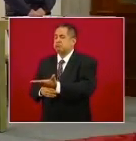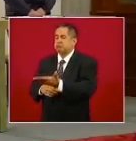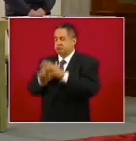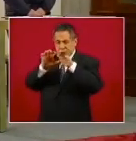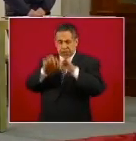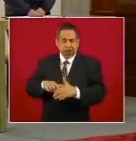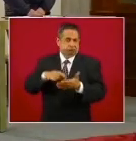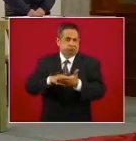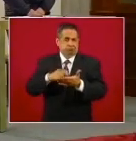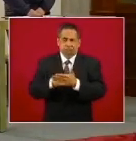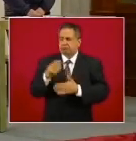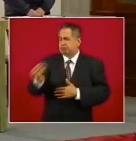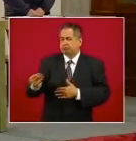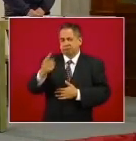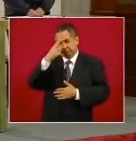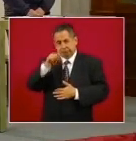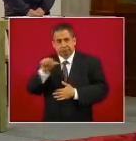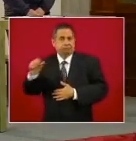escrito